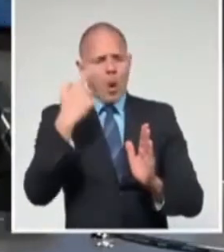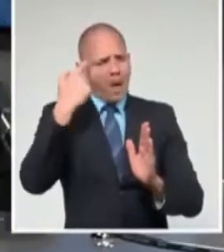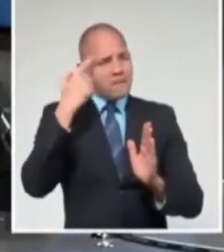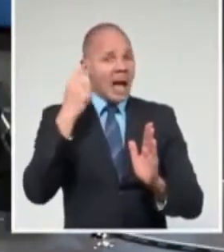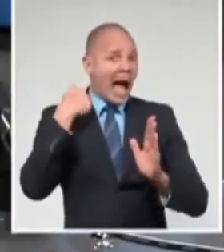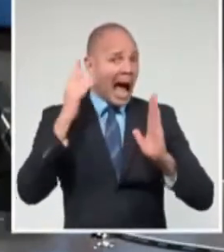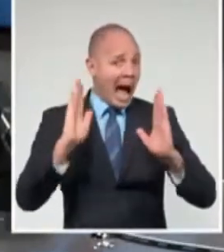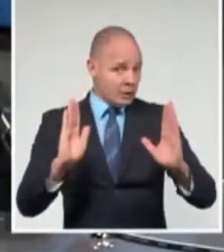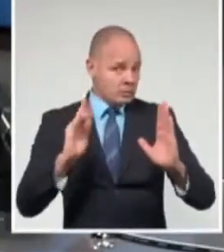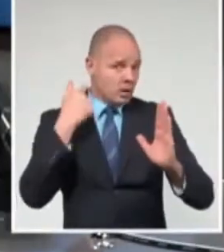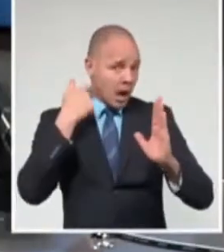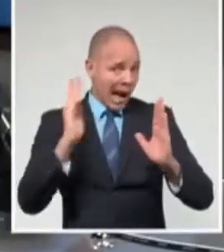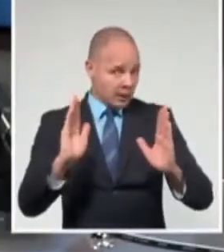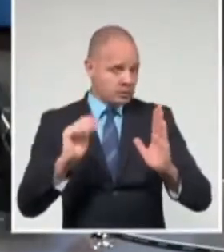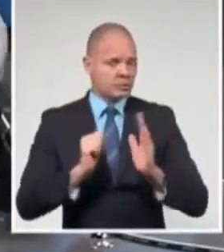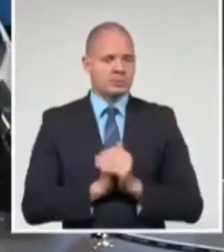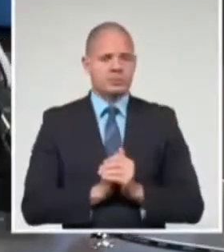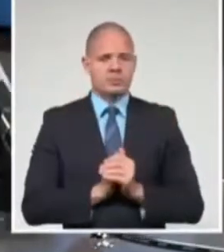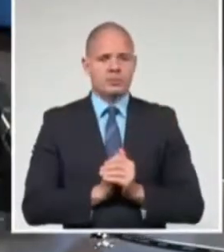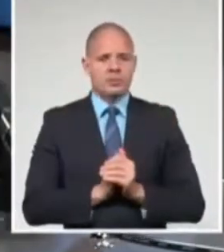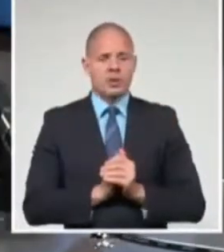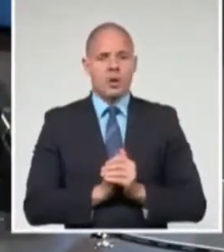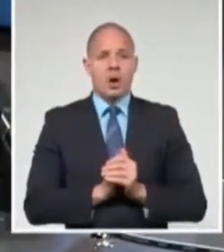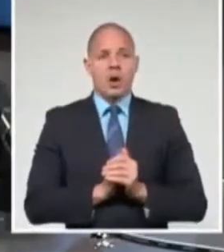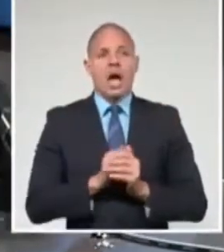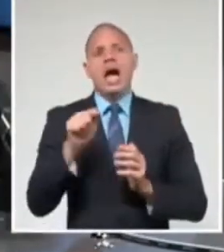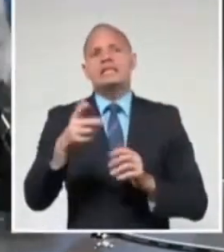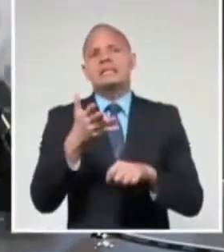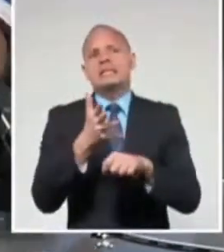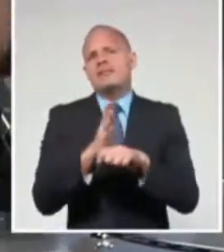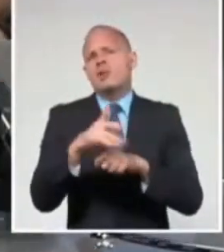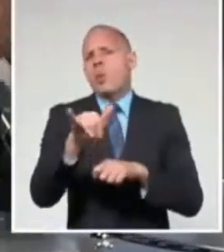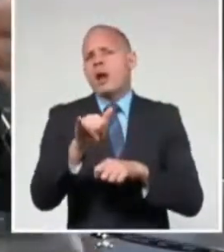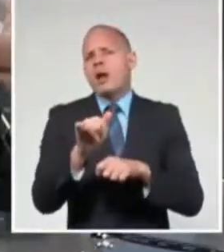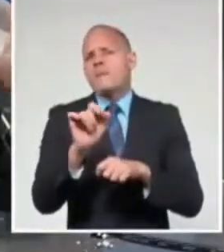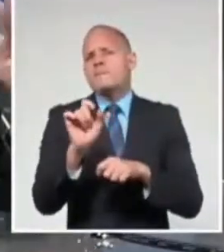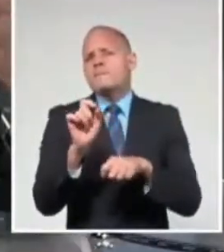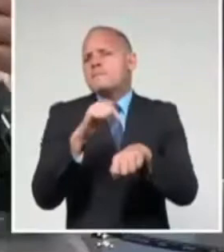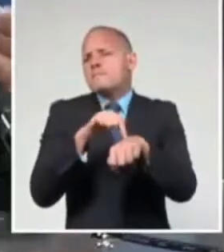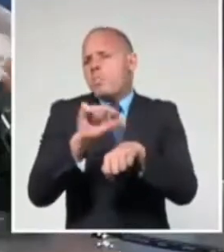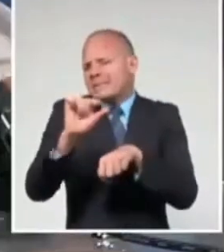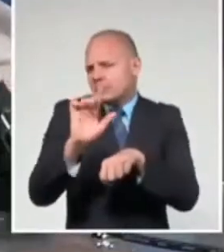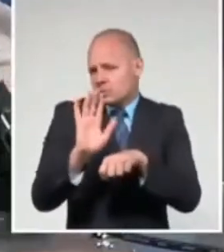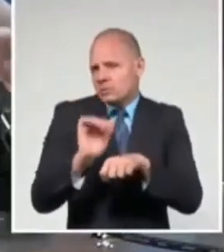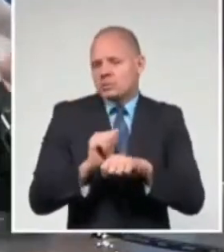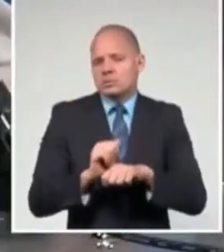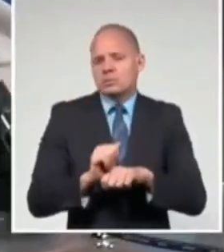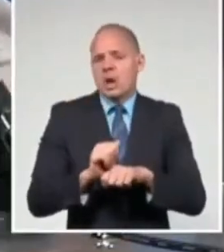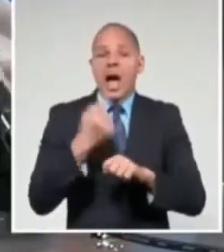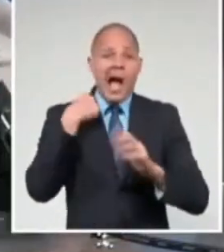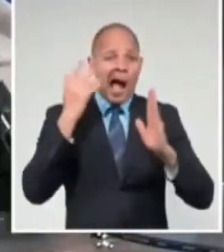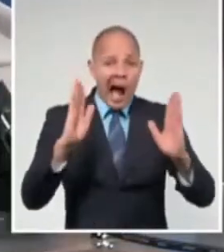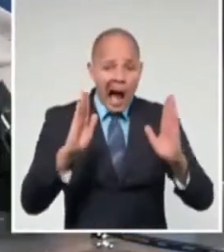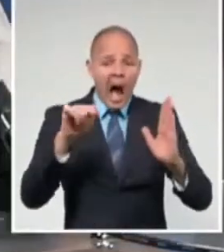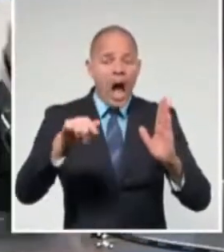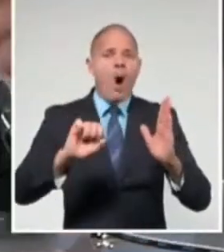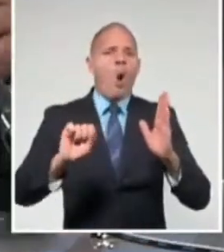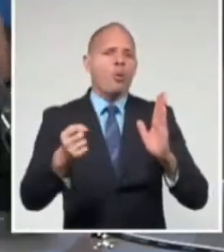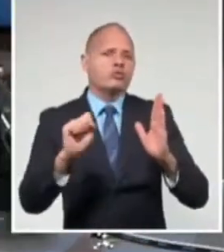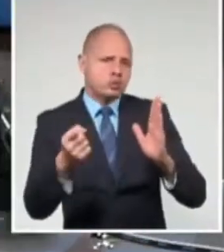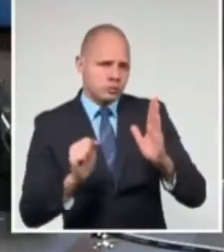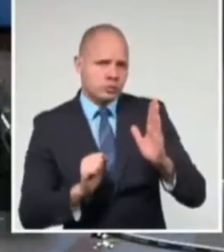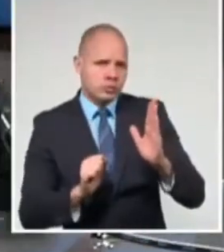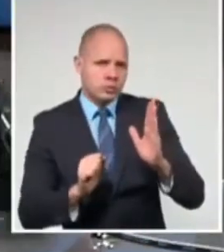año, para un primer momento, tenemos que controlar el crecimiento de los precios